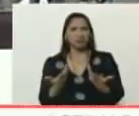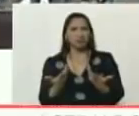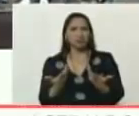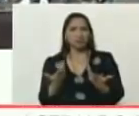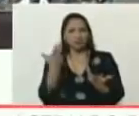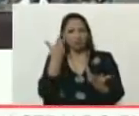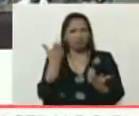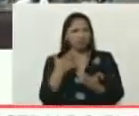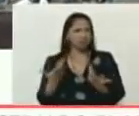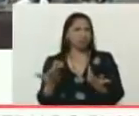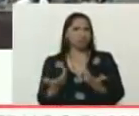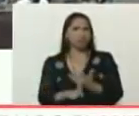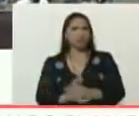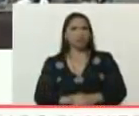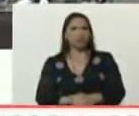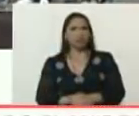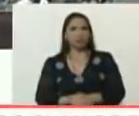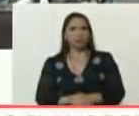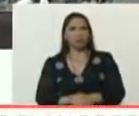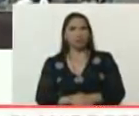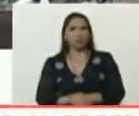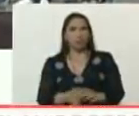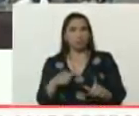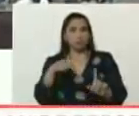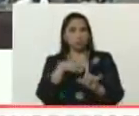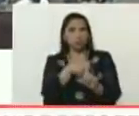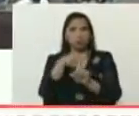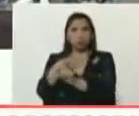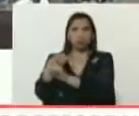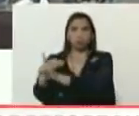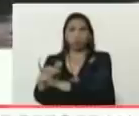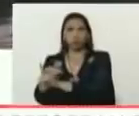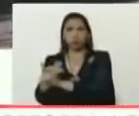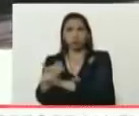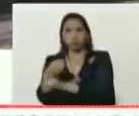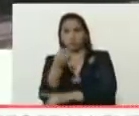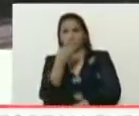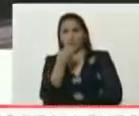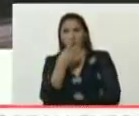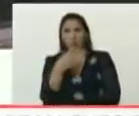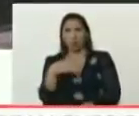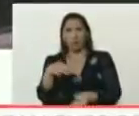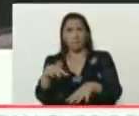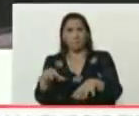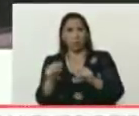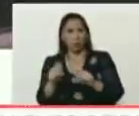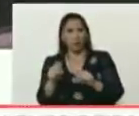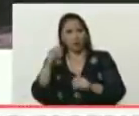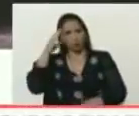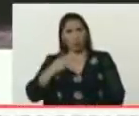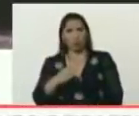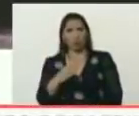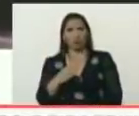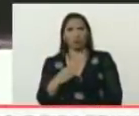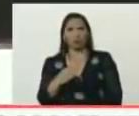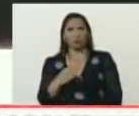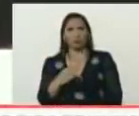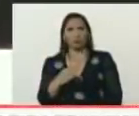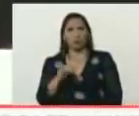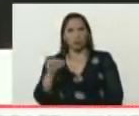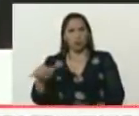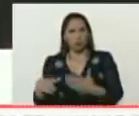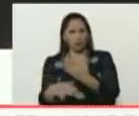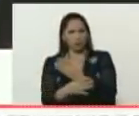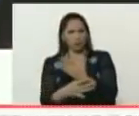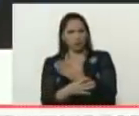¿Para qué? ¿Van a atacar el Palacio de Miraflores? ¿Van a tomar un cuartel? Juanito Limaña, ¿te